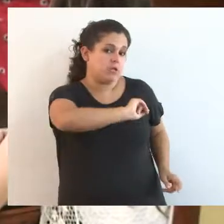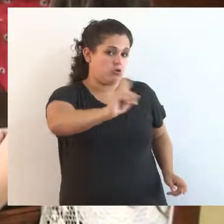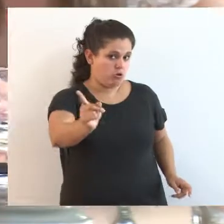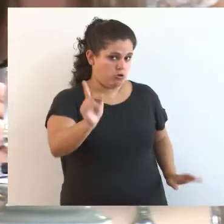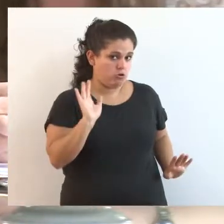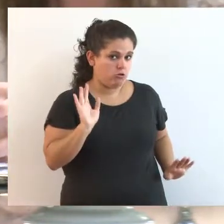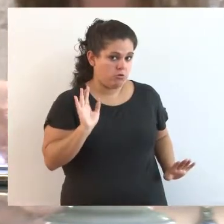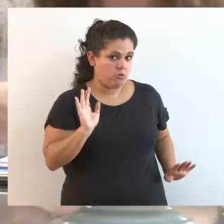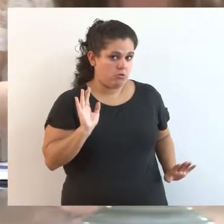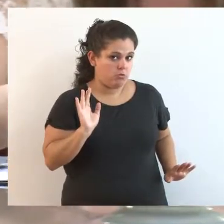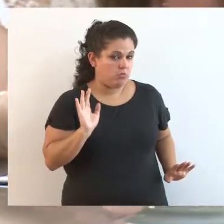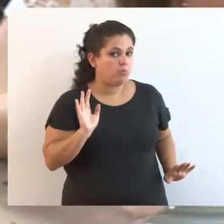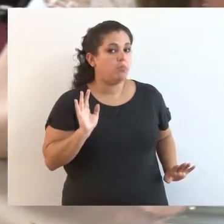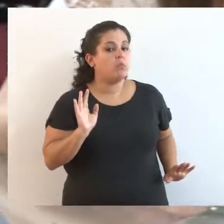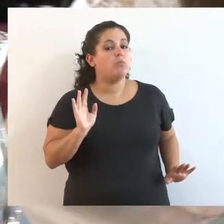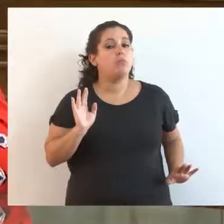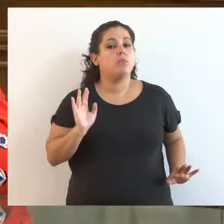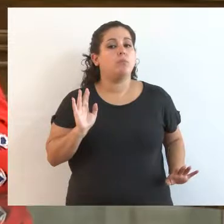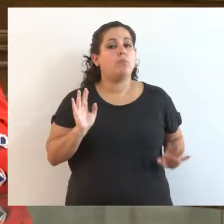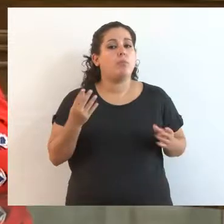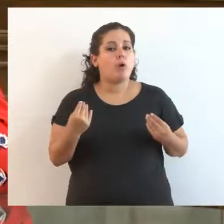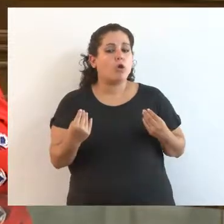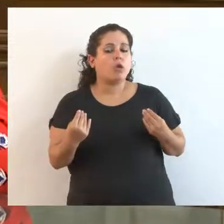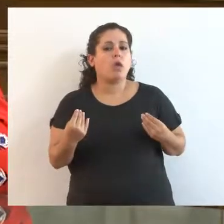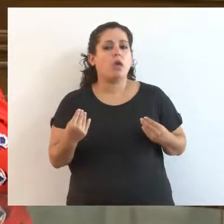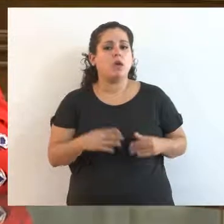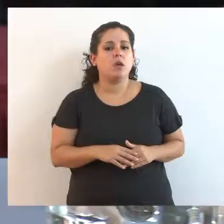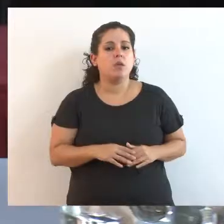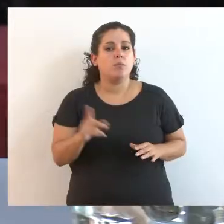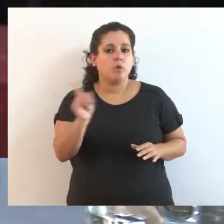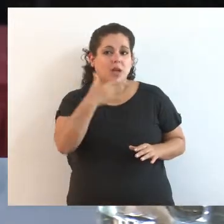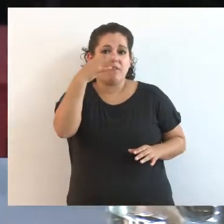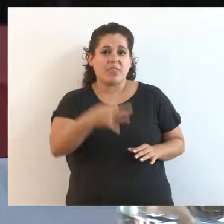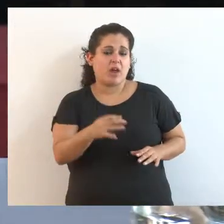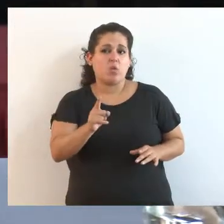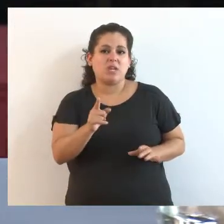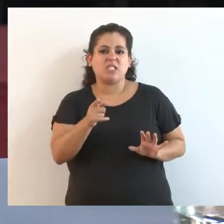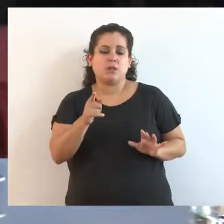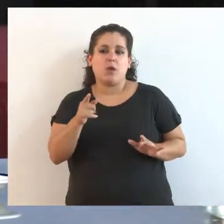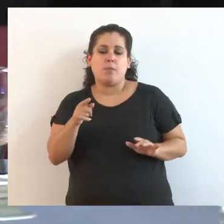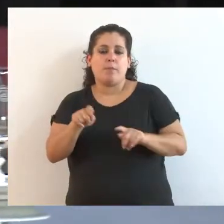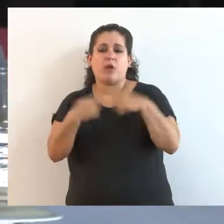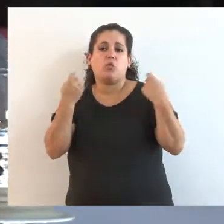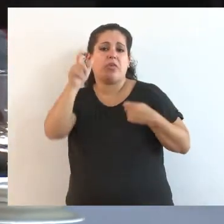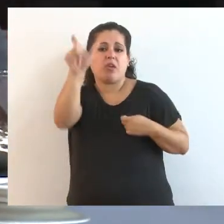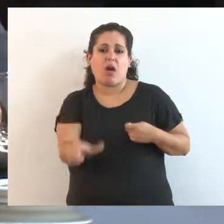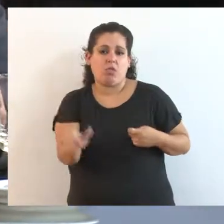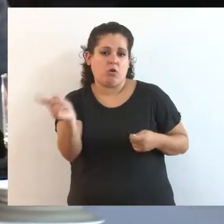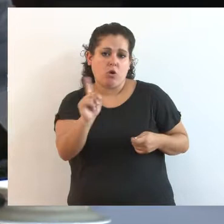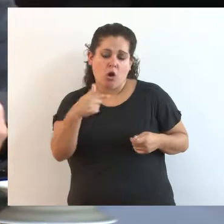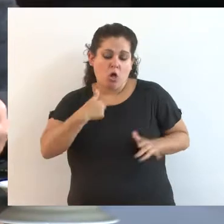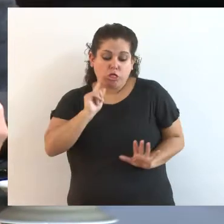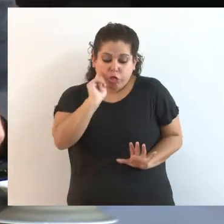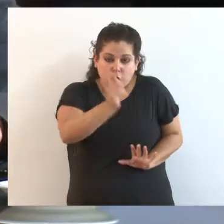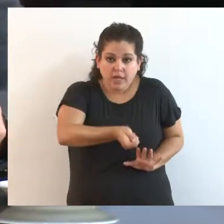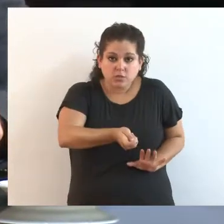las donaciones, no, porque no está... ¿Está contemplado ¿qué es lo que le eso? diría? Que no es un particular damnificado. Uno